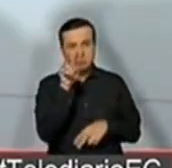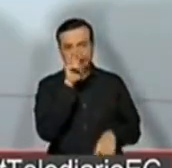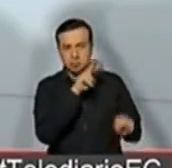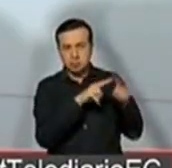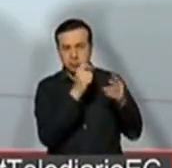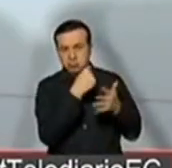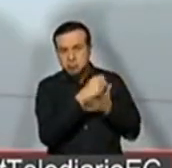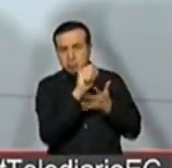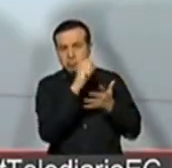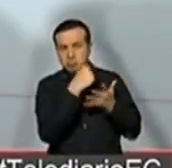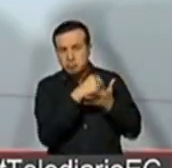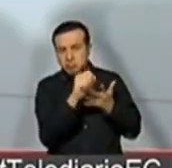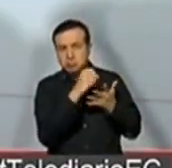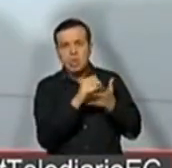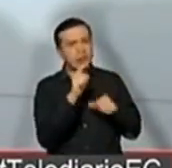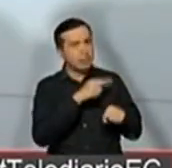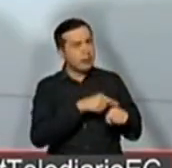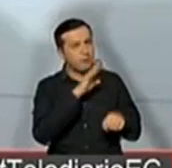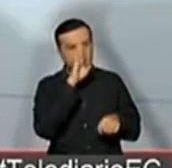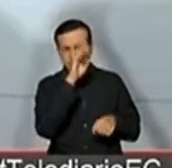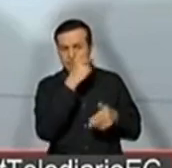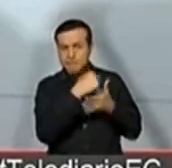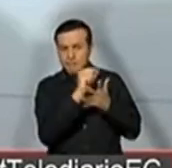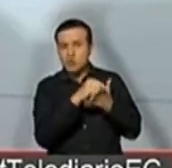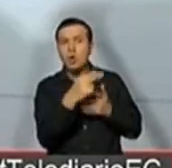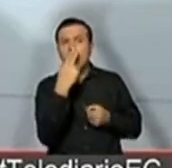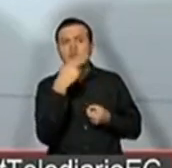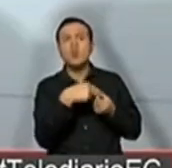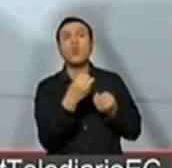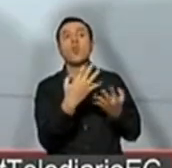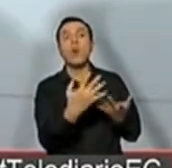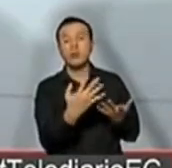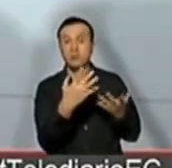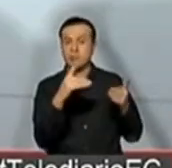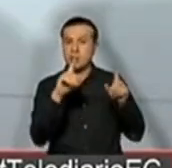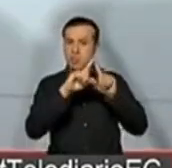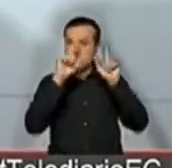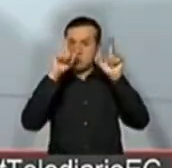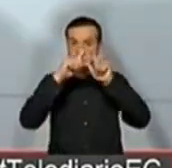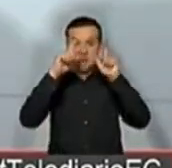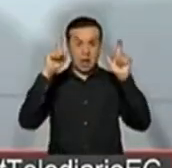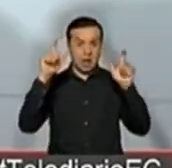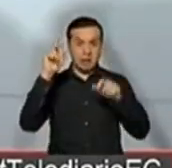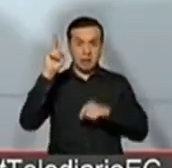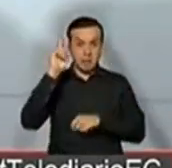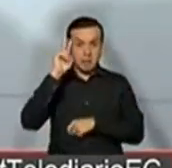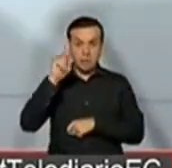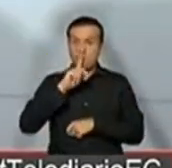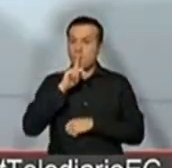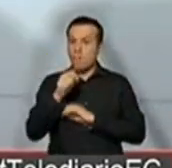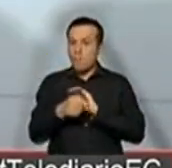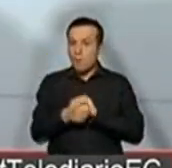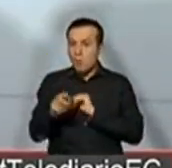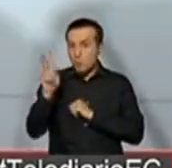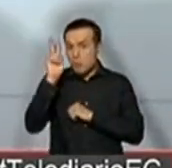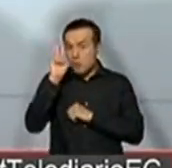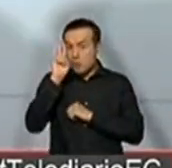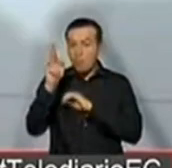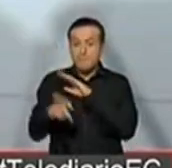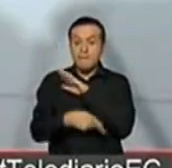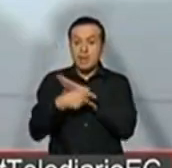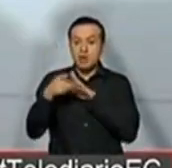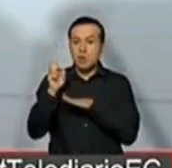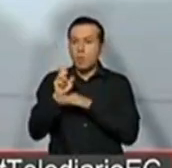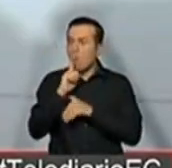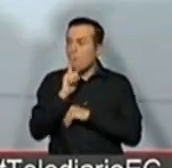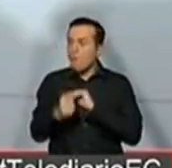cada periódicamente qué utiliza, pero a los grandes contrabandistas, la mafia de Petroecuador les